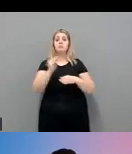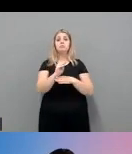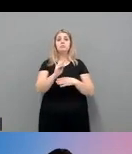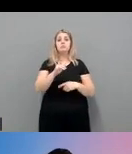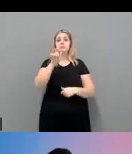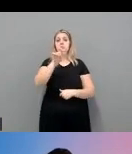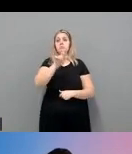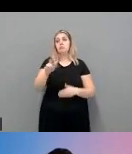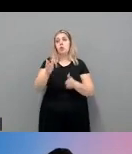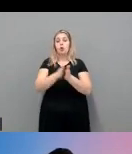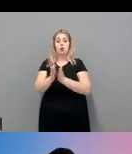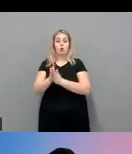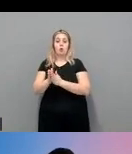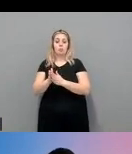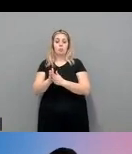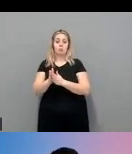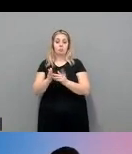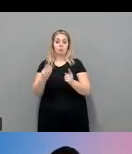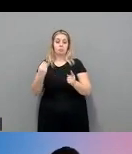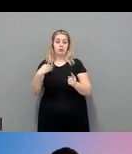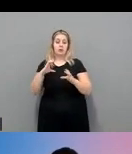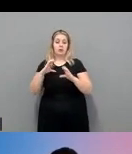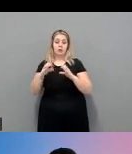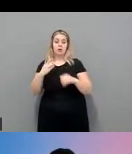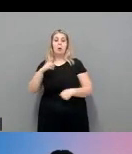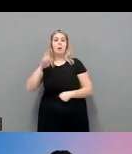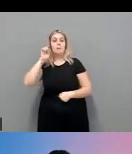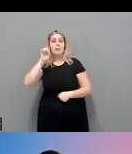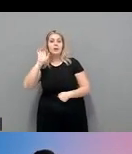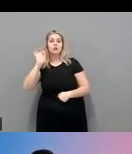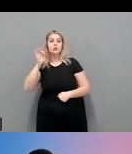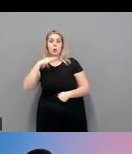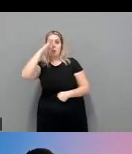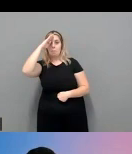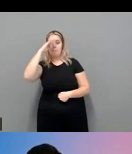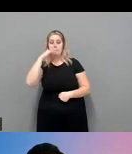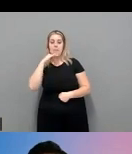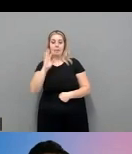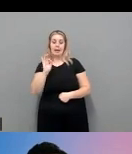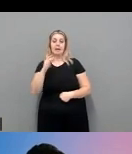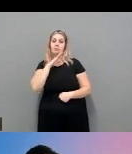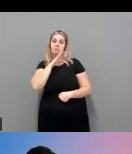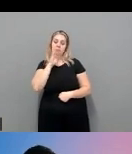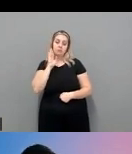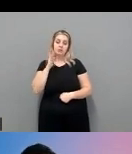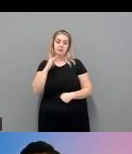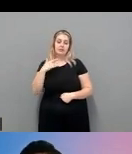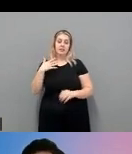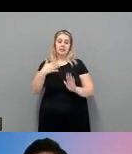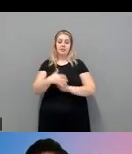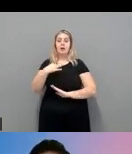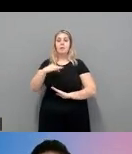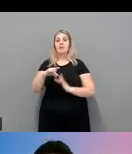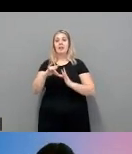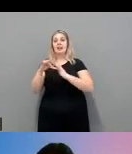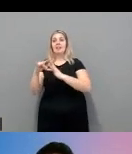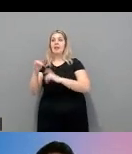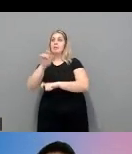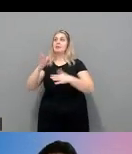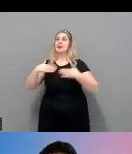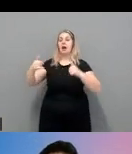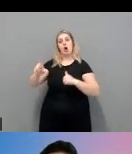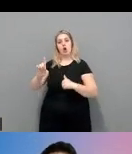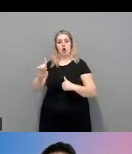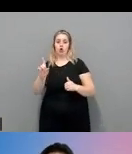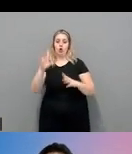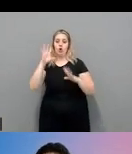cualquier compañero de la comunicación, como por ejemplo un maestro o un papá. No quiere decir que pueda ser liderado por cualquier persona.